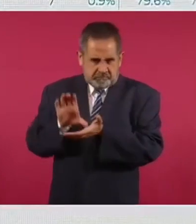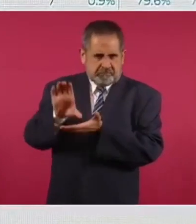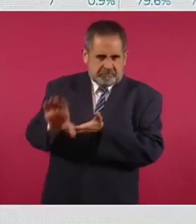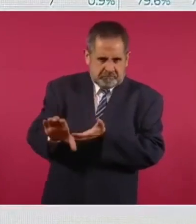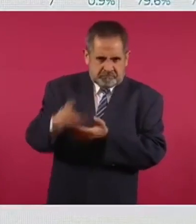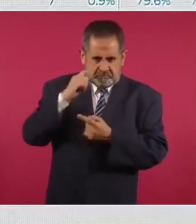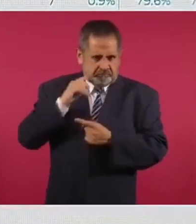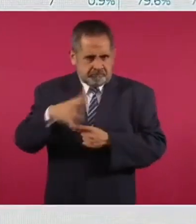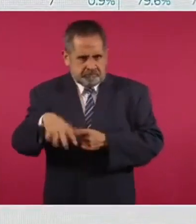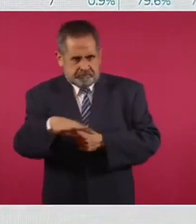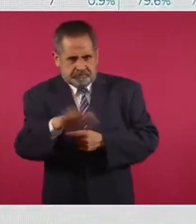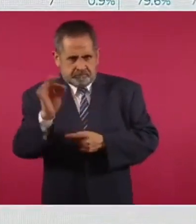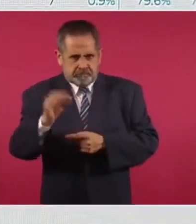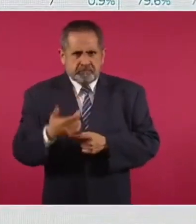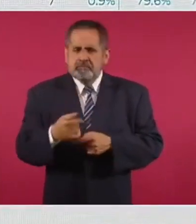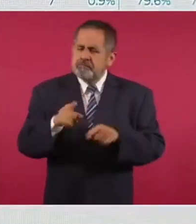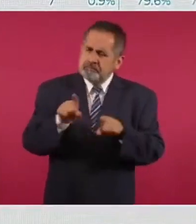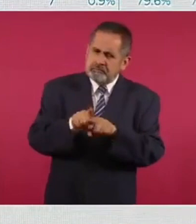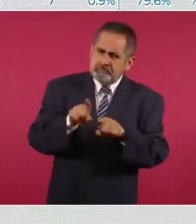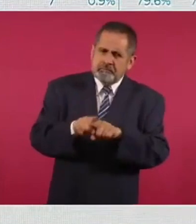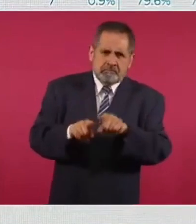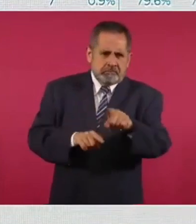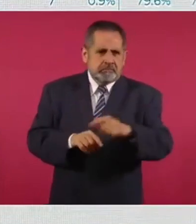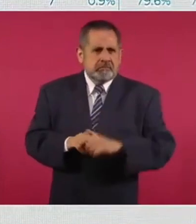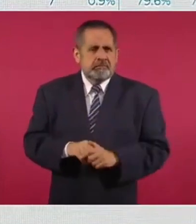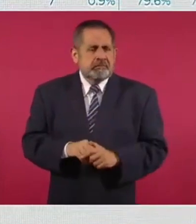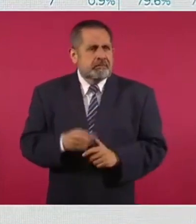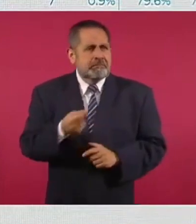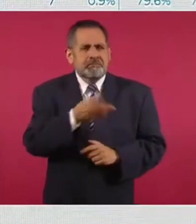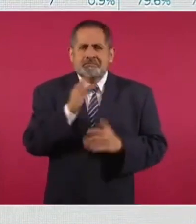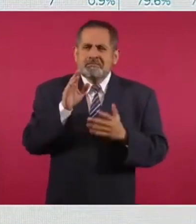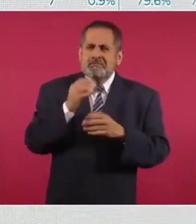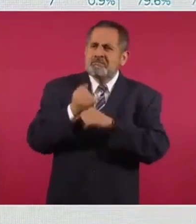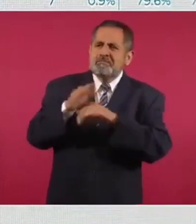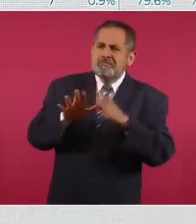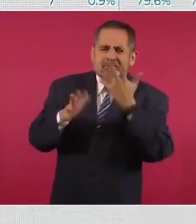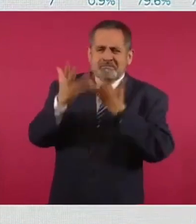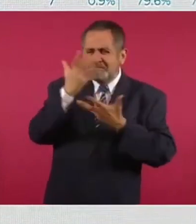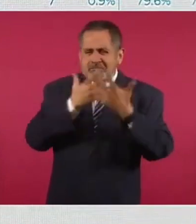personas, porque también hay mucha desinformación,